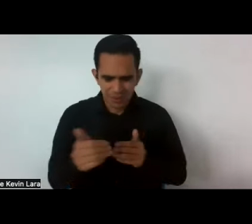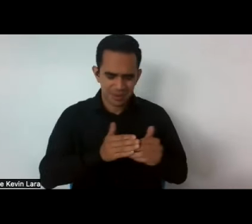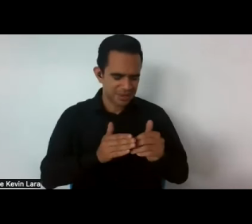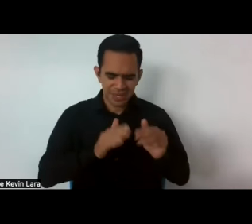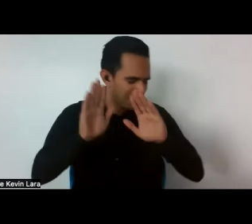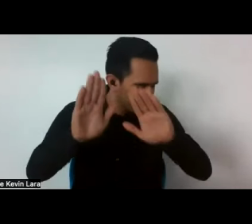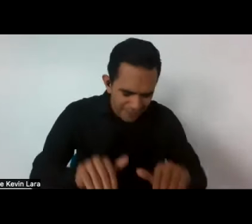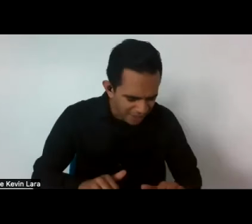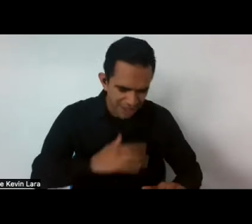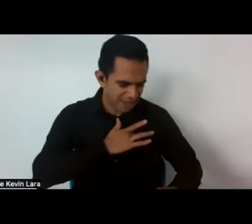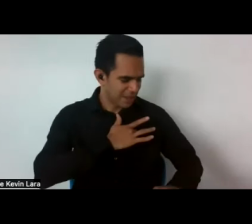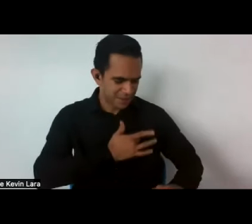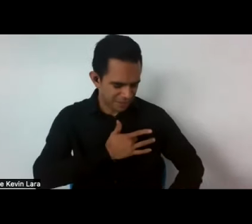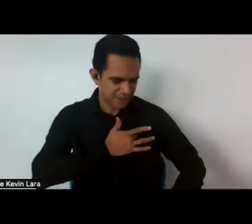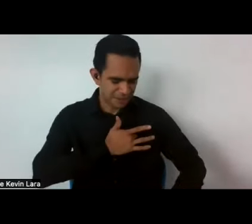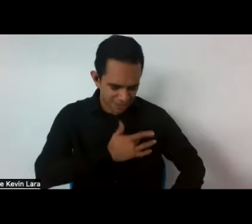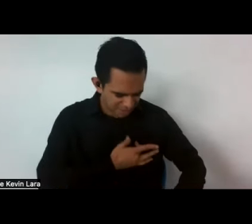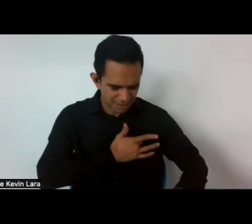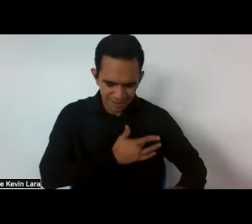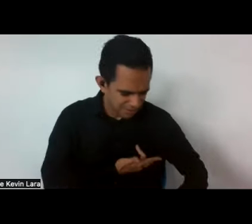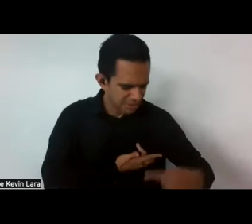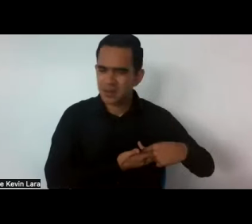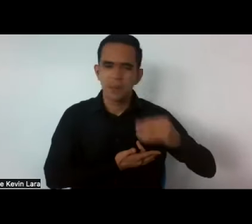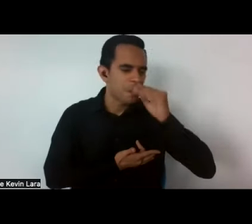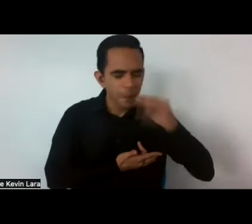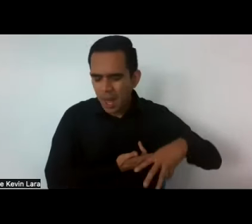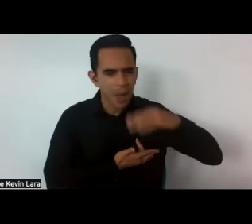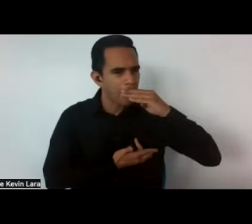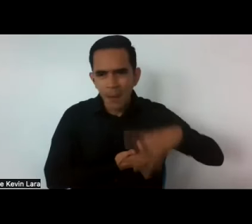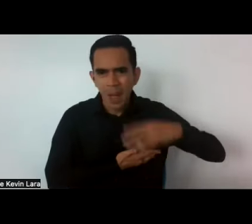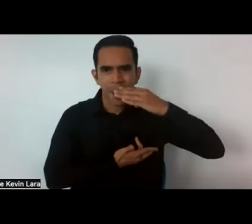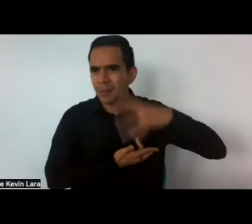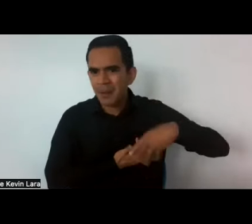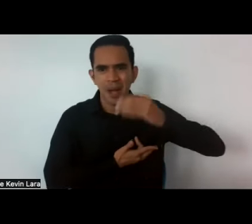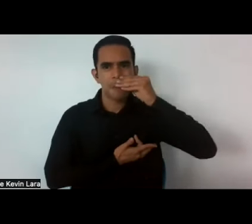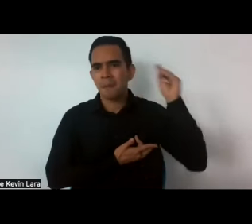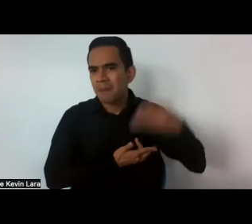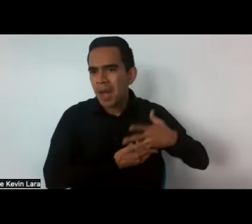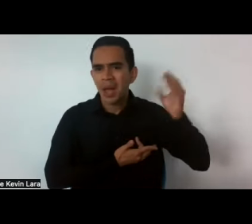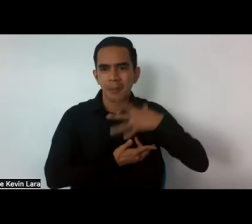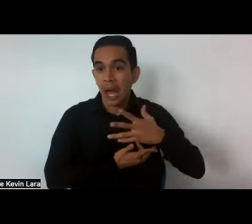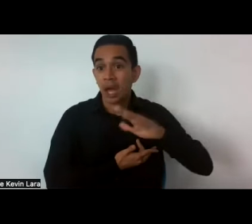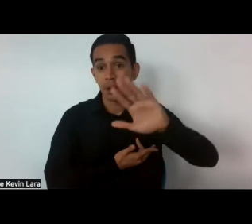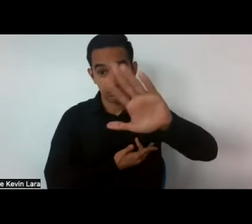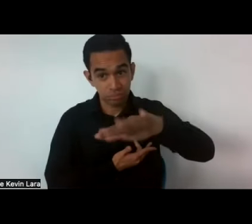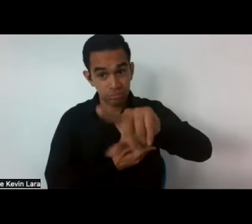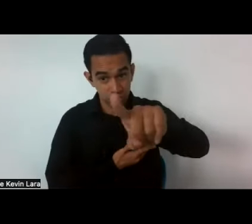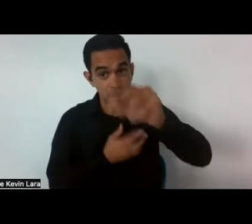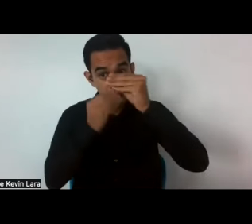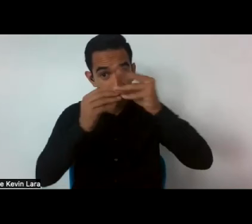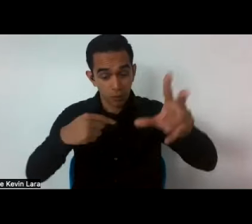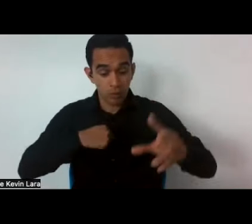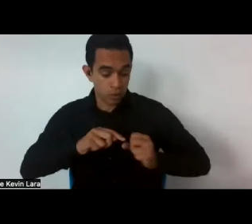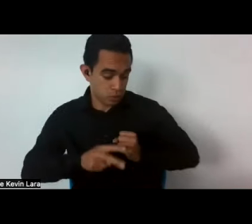eso se va acumulando en el cuerpo. Y a futuro, y ojo, científicamente demostrado, con data